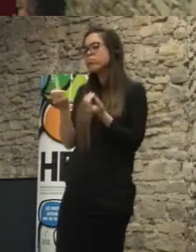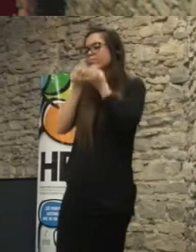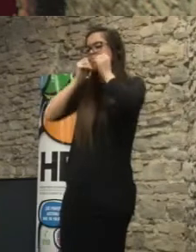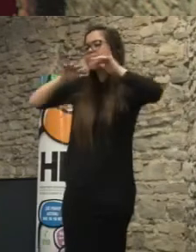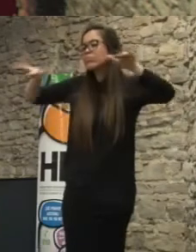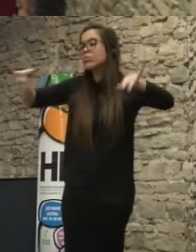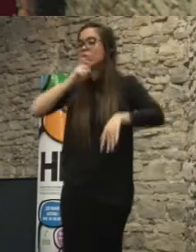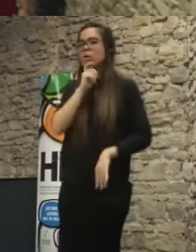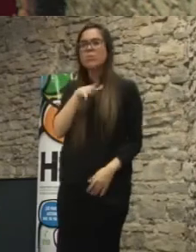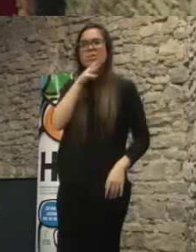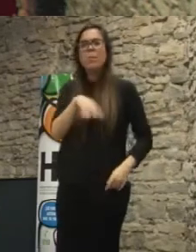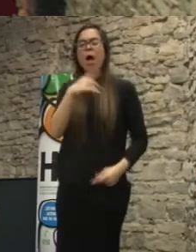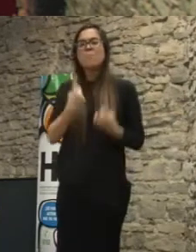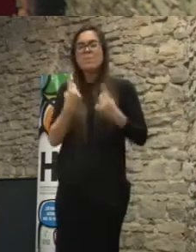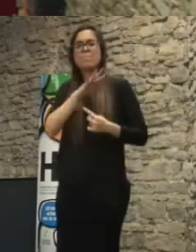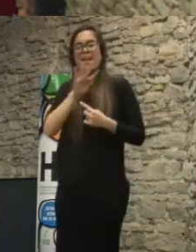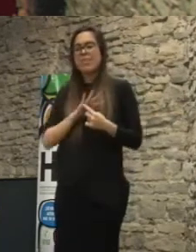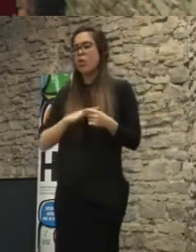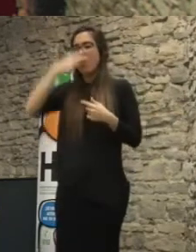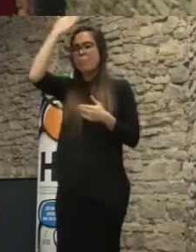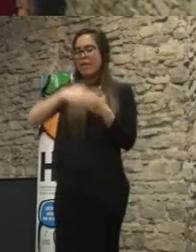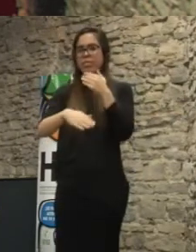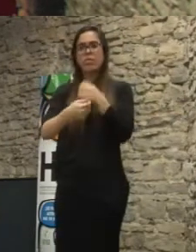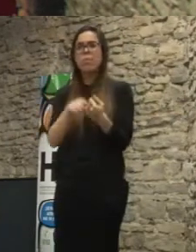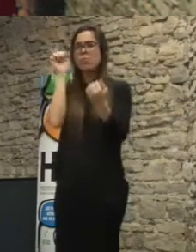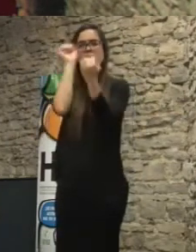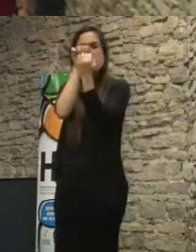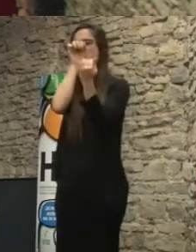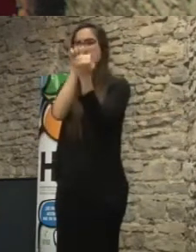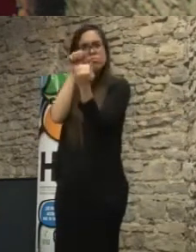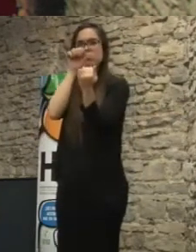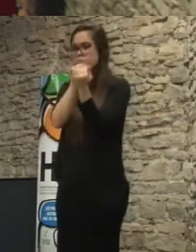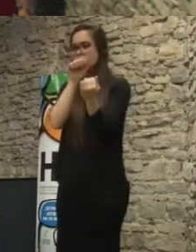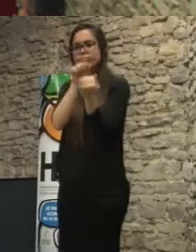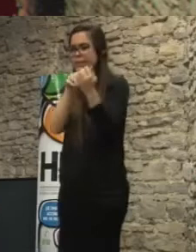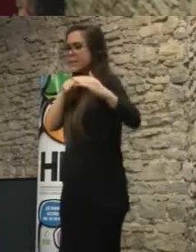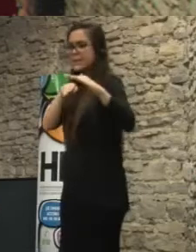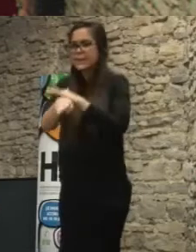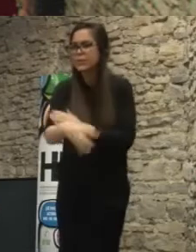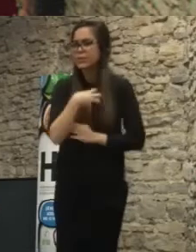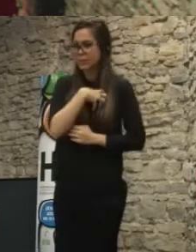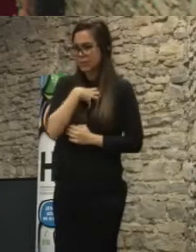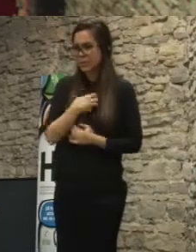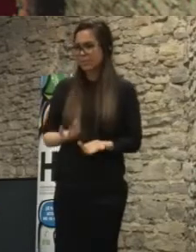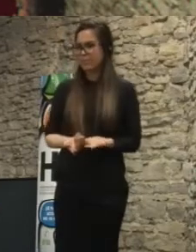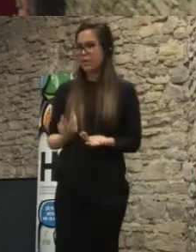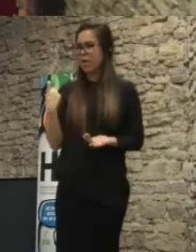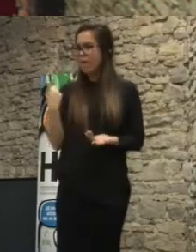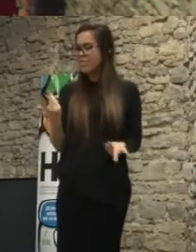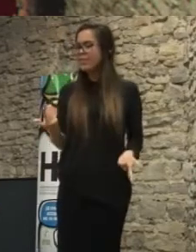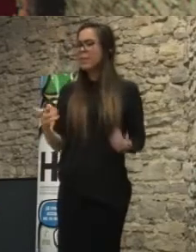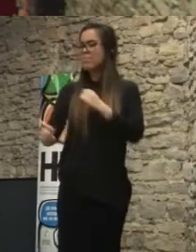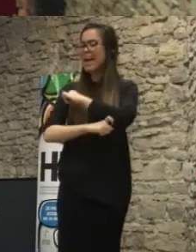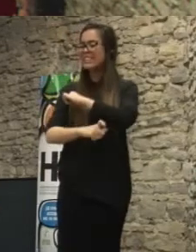muchas veces con una pared, lo que has dicho tú, voy a decir que no siempre a lo que dice la institución, dices, eso no es una estrategia, que se puede plantear ese tipo